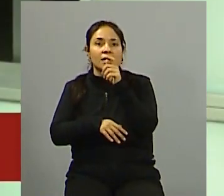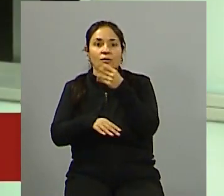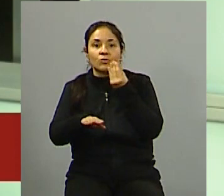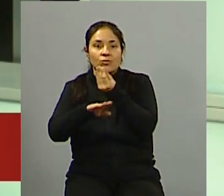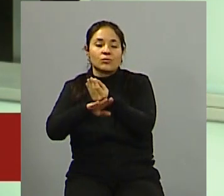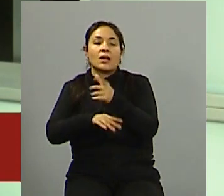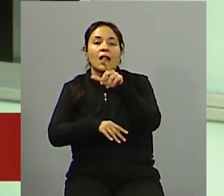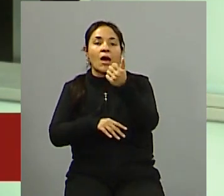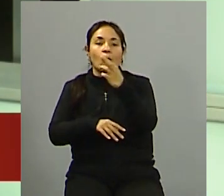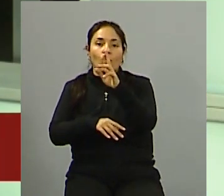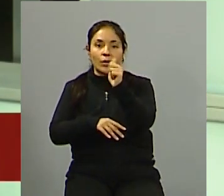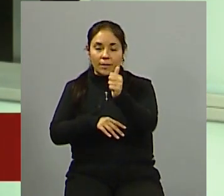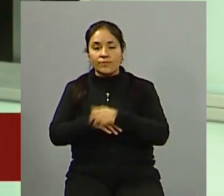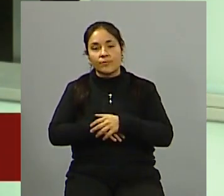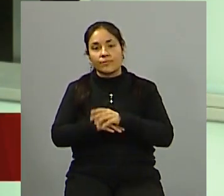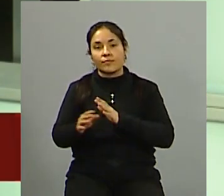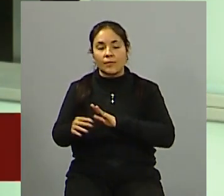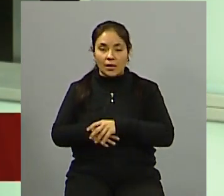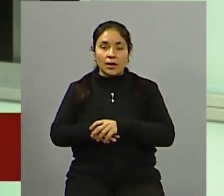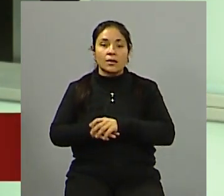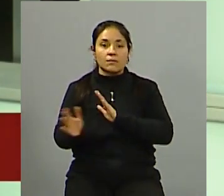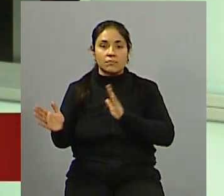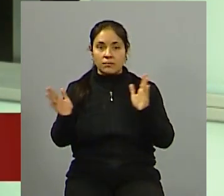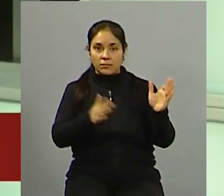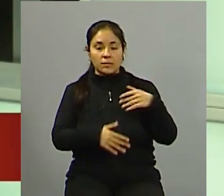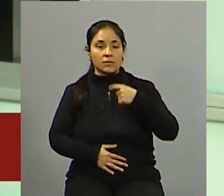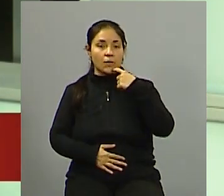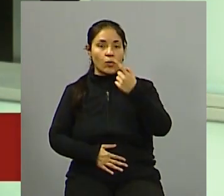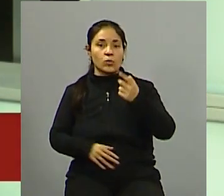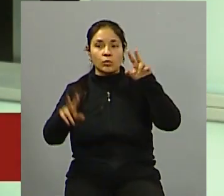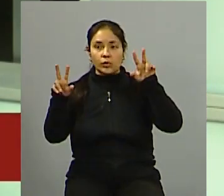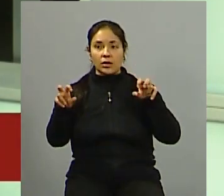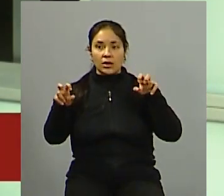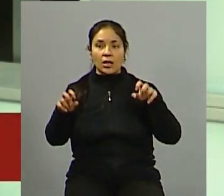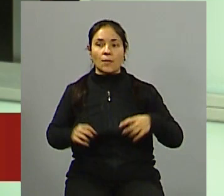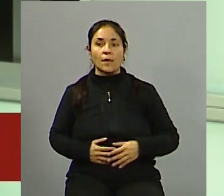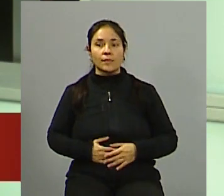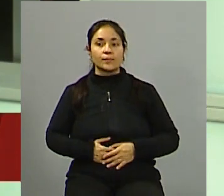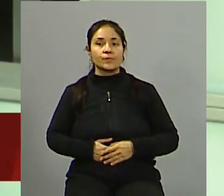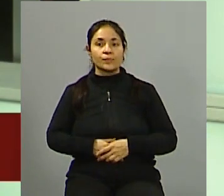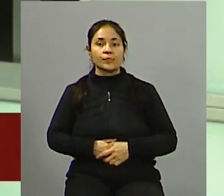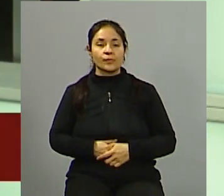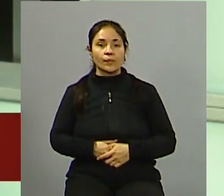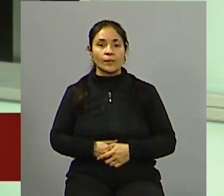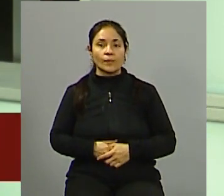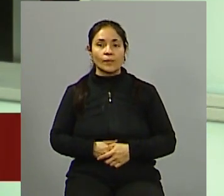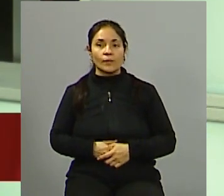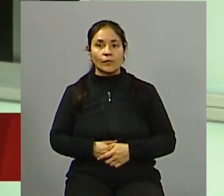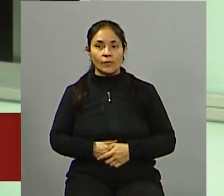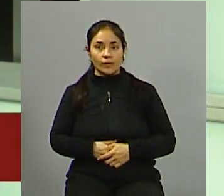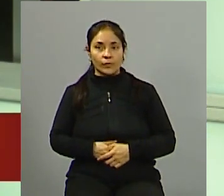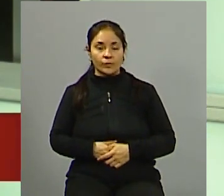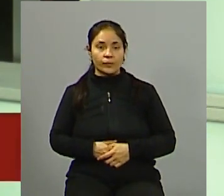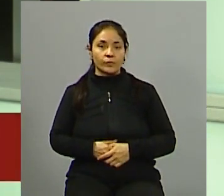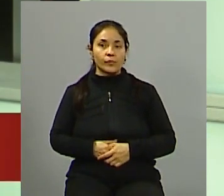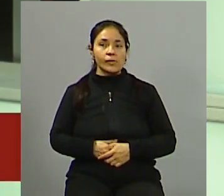Ulises, si nos tenemos que meter específicamente en lo que el partido que tiene la mayoría,